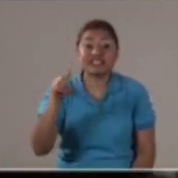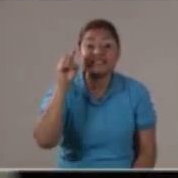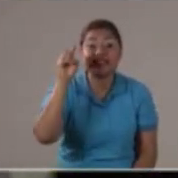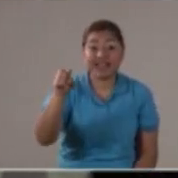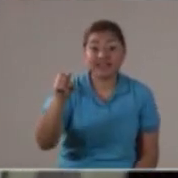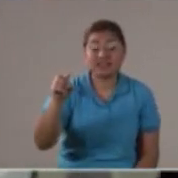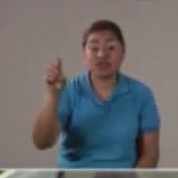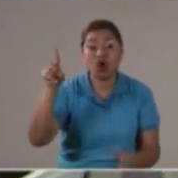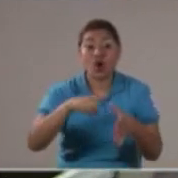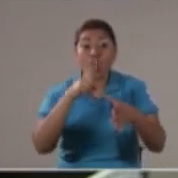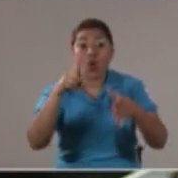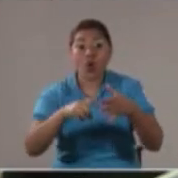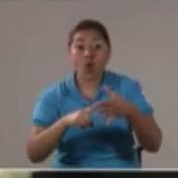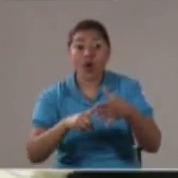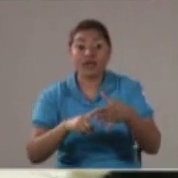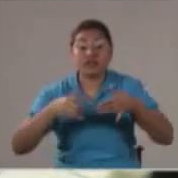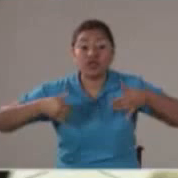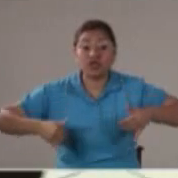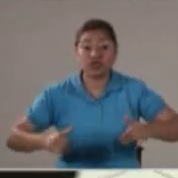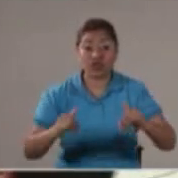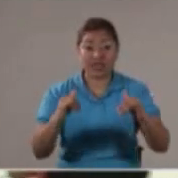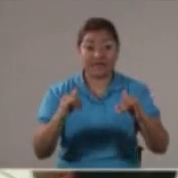esto